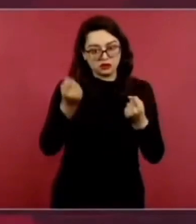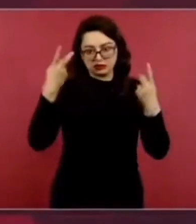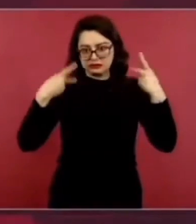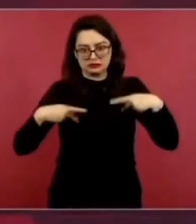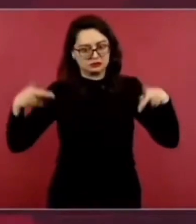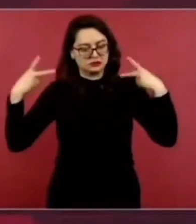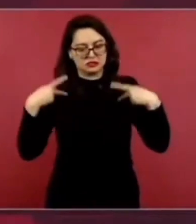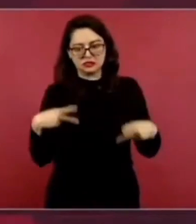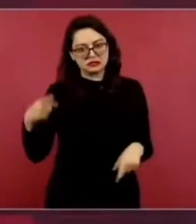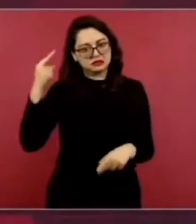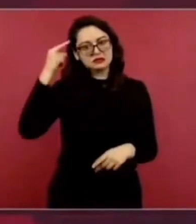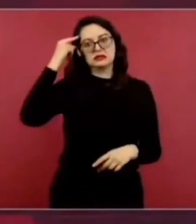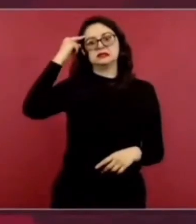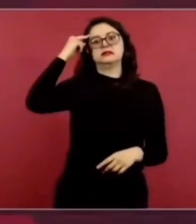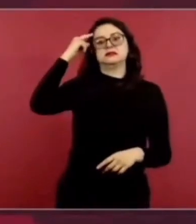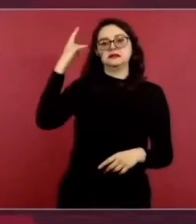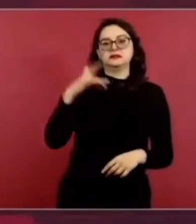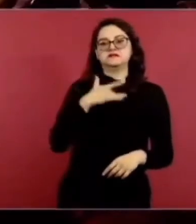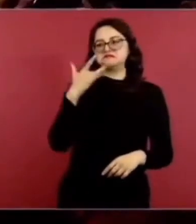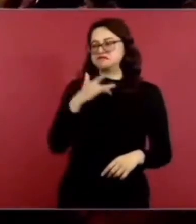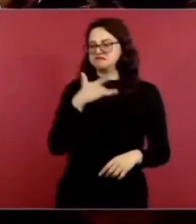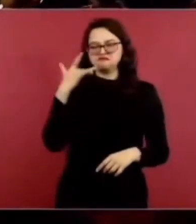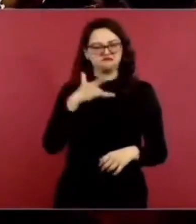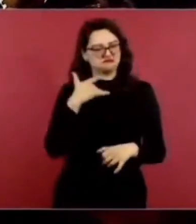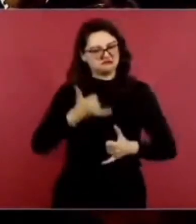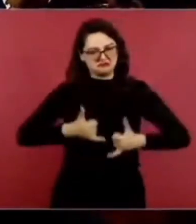pero hay que seguir empujando